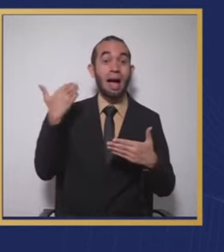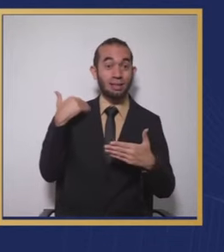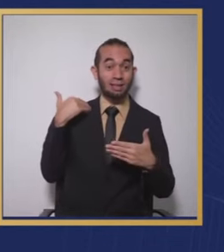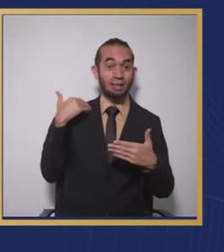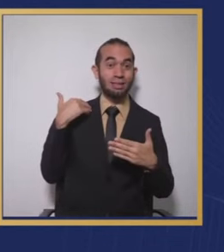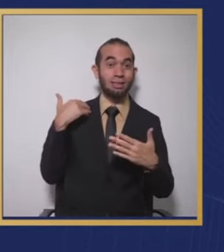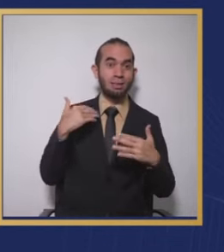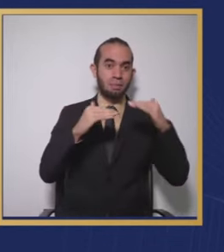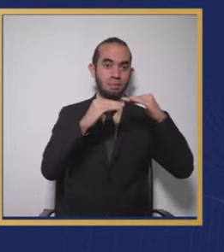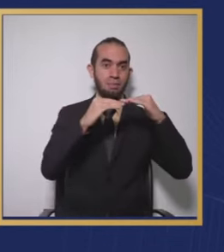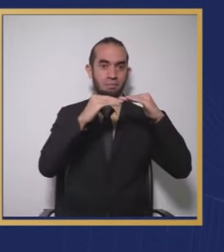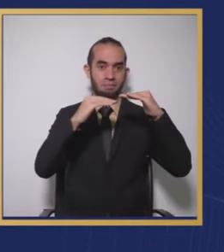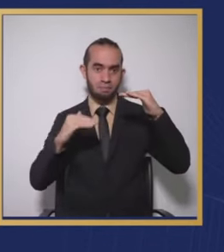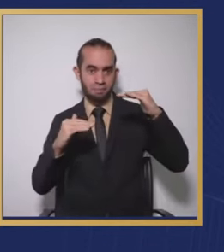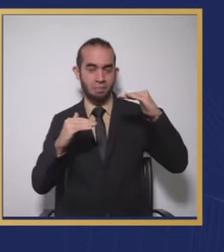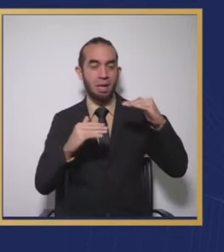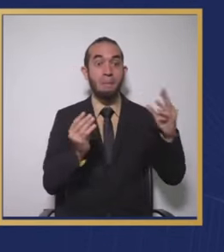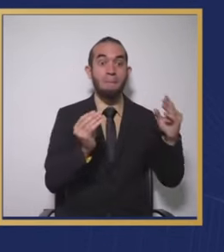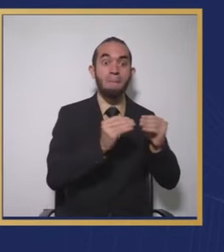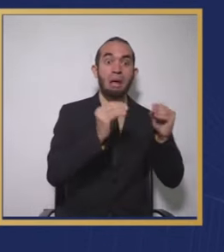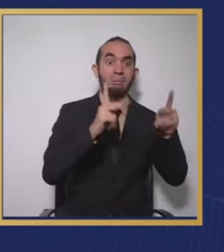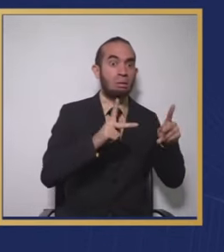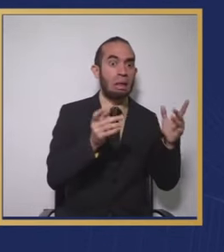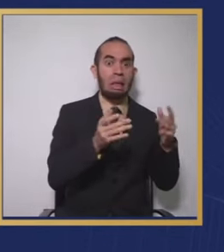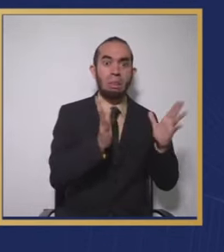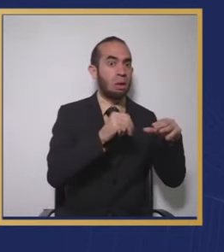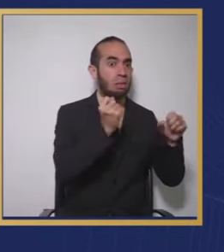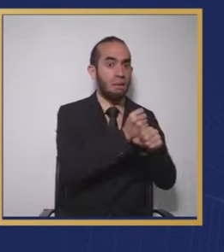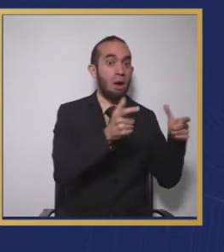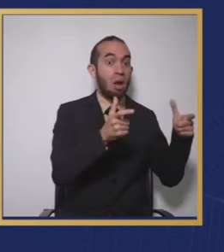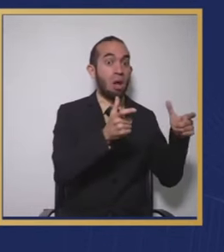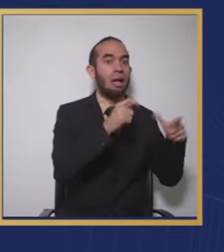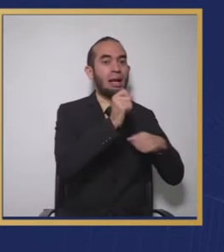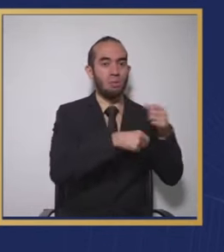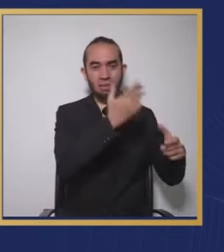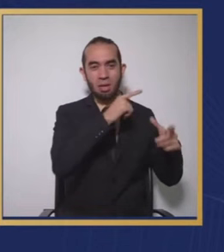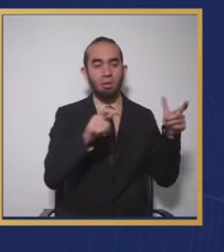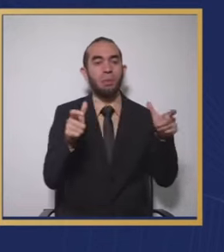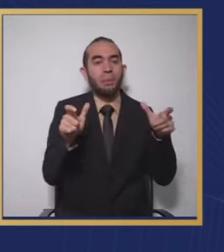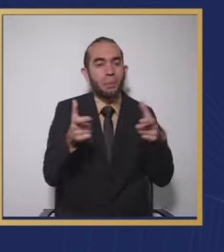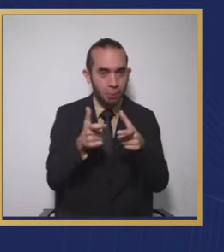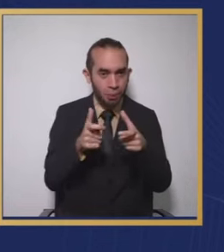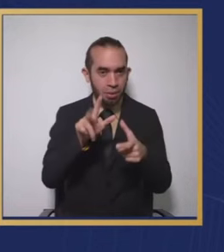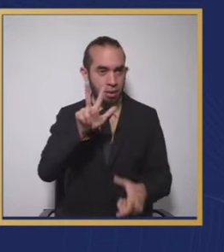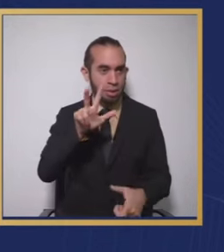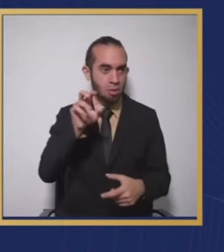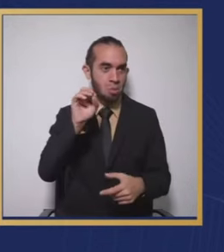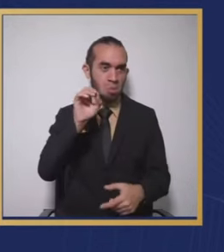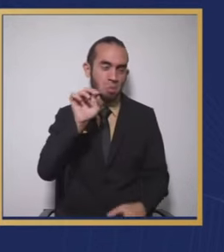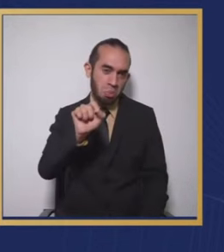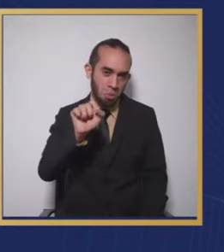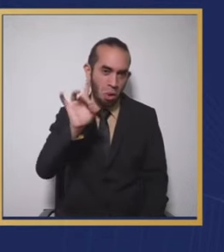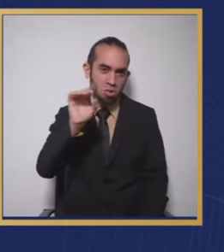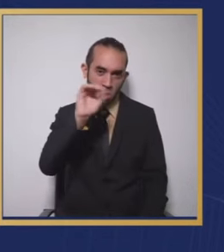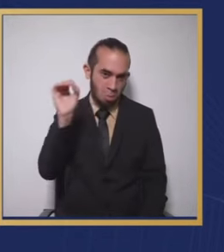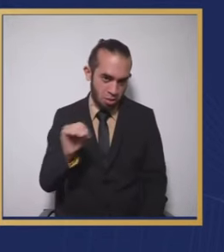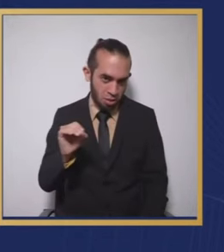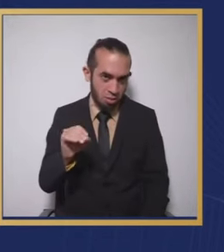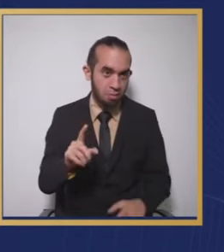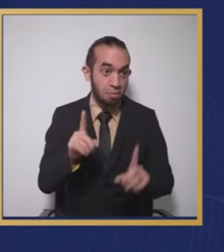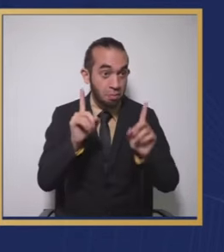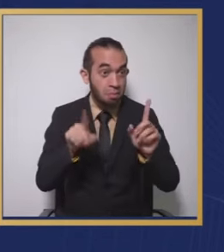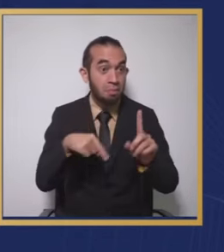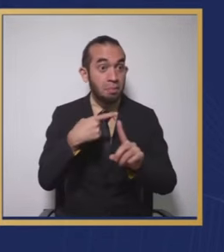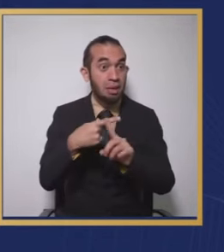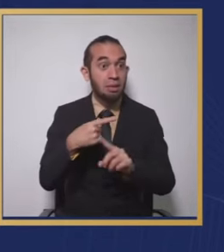puntos y porcentuales con respecto al año anterior y una reducción de casi 112 mil personas también con respecto al